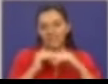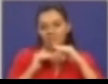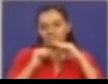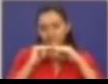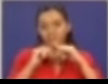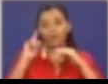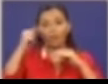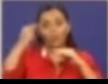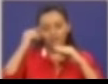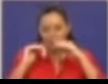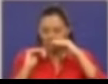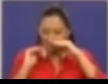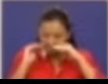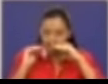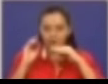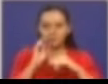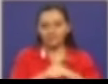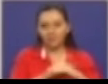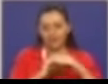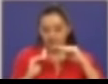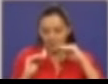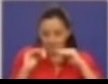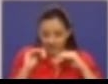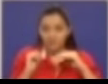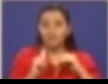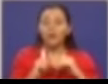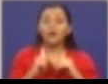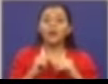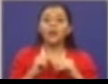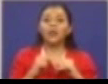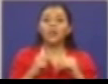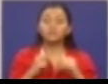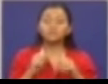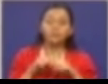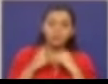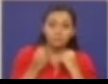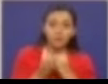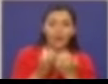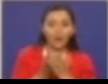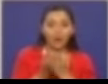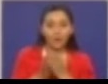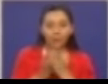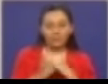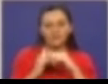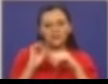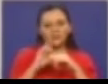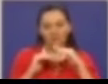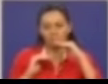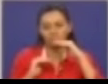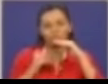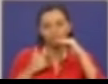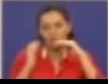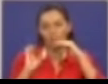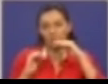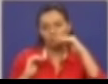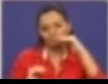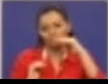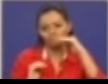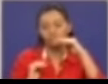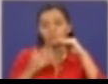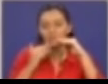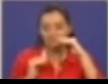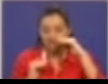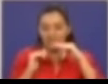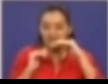Chile. Impacto económico, por debajo de Chile. Impacto social, por abajo de Chile. La idea es mejorar en lo que tenemos